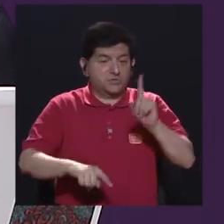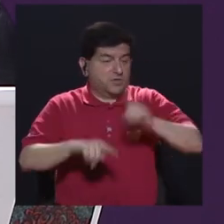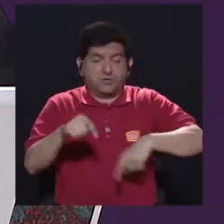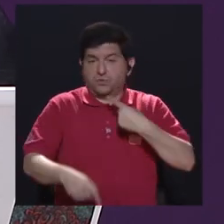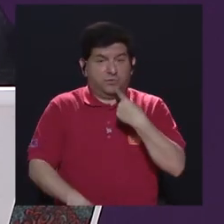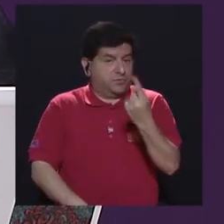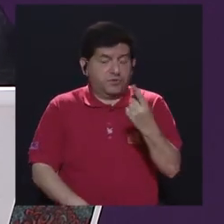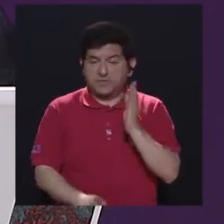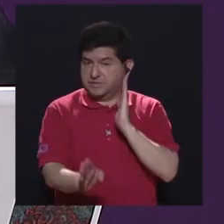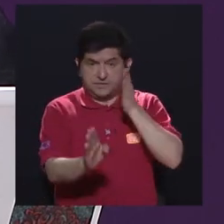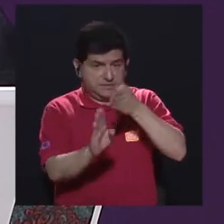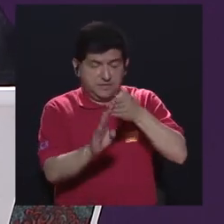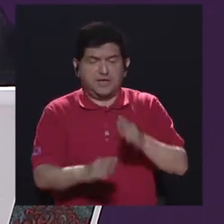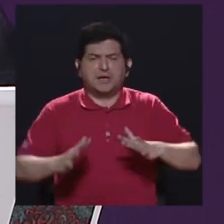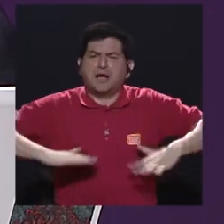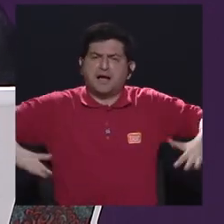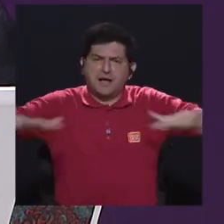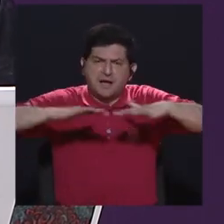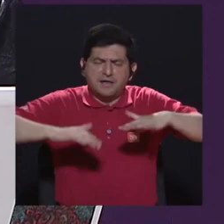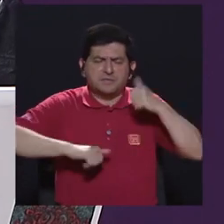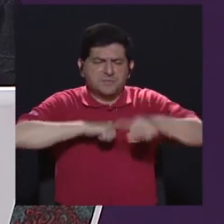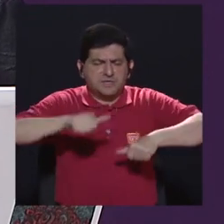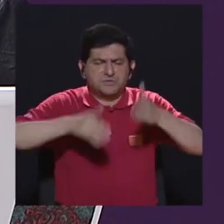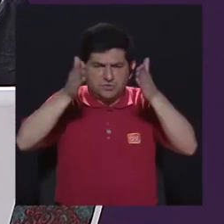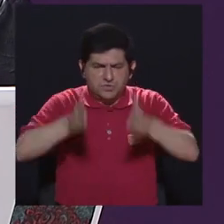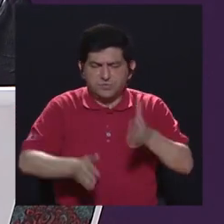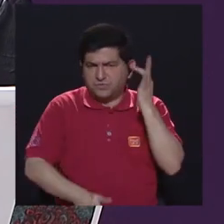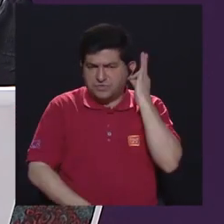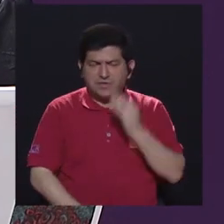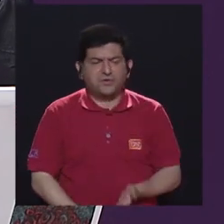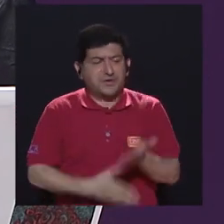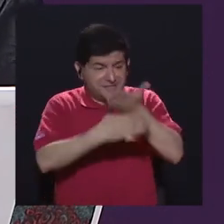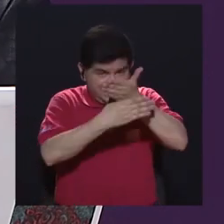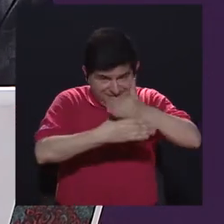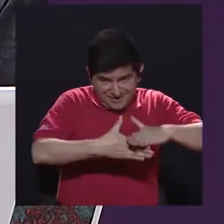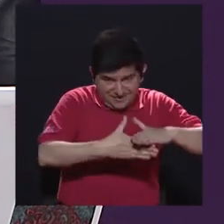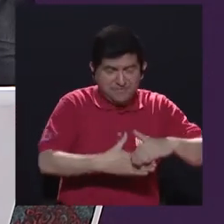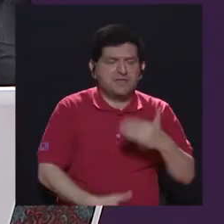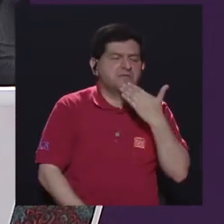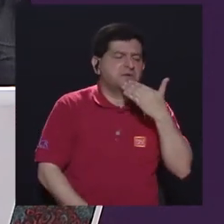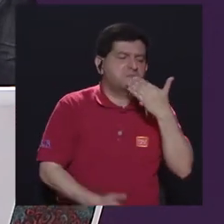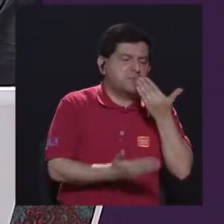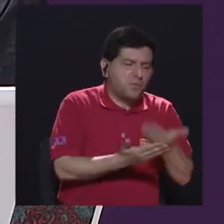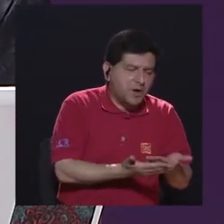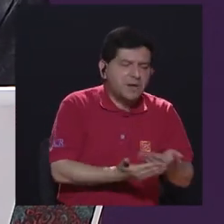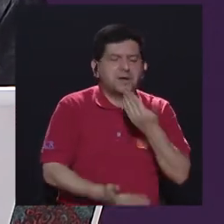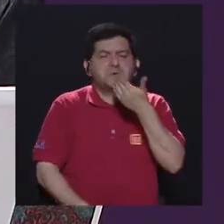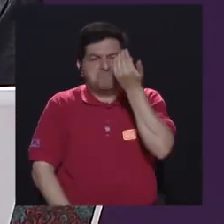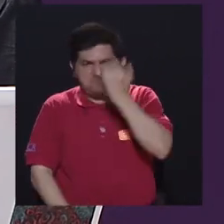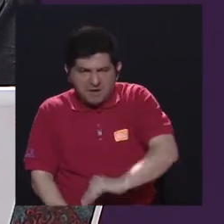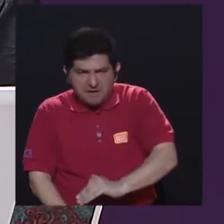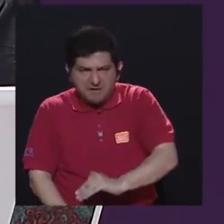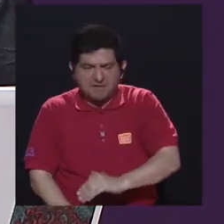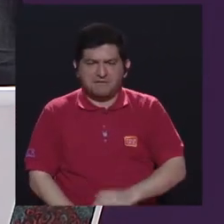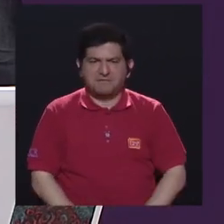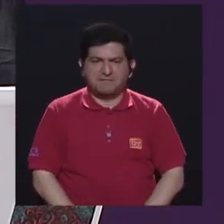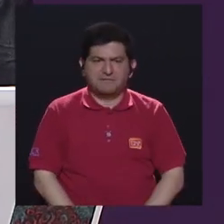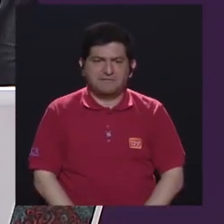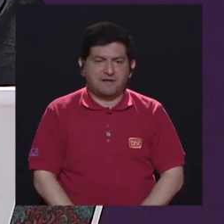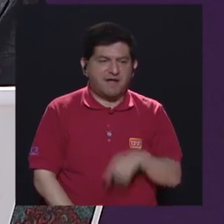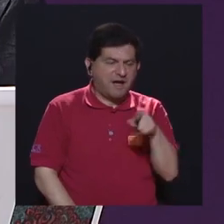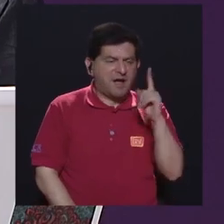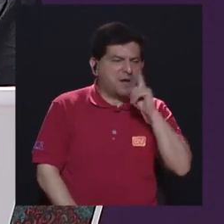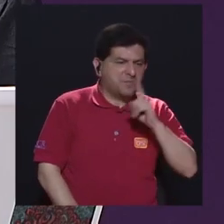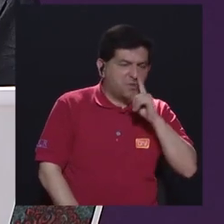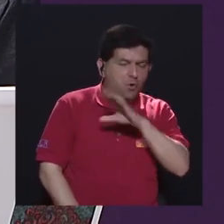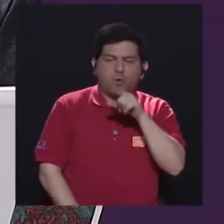¿verdad? En ciertos espacios feministas a veces hay una división entre lo bueno, lo malo, entre uh-huh. Bueno, este es el puto,